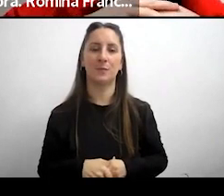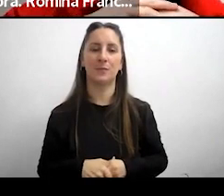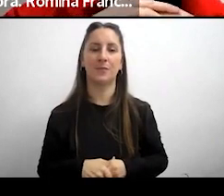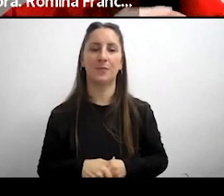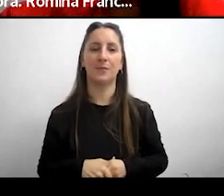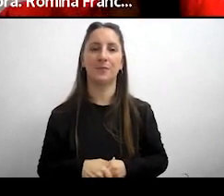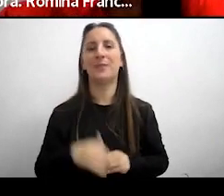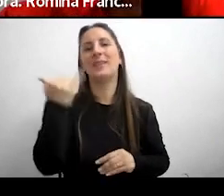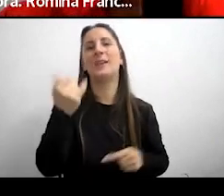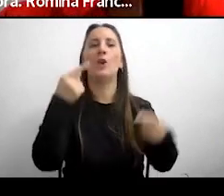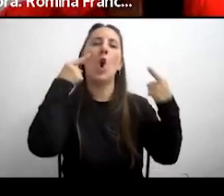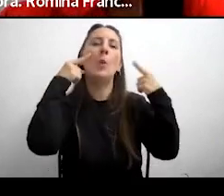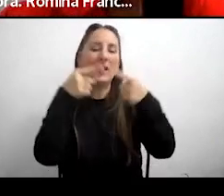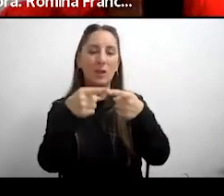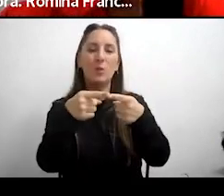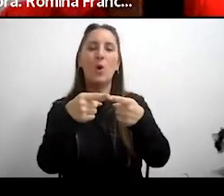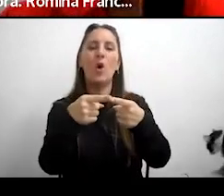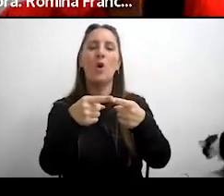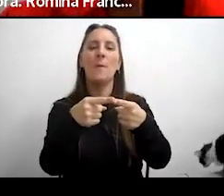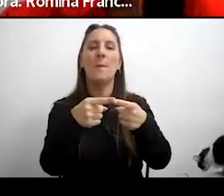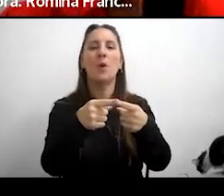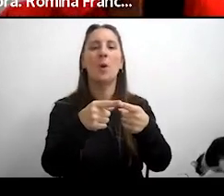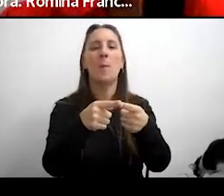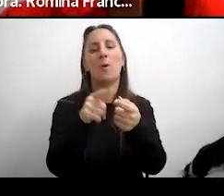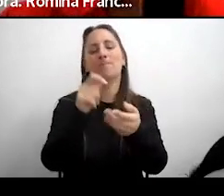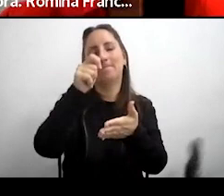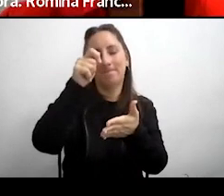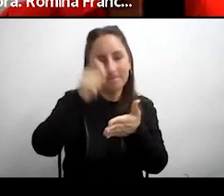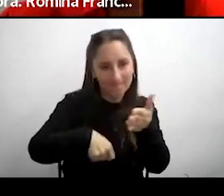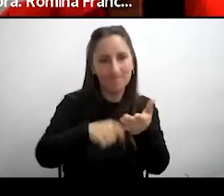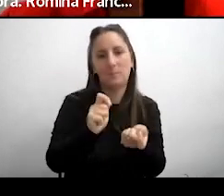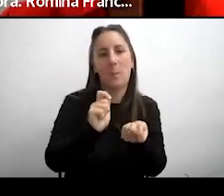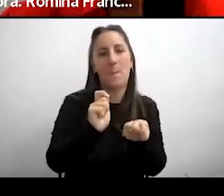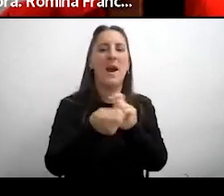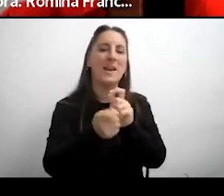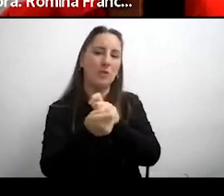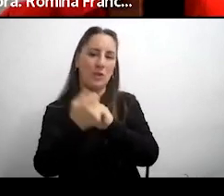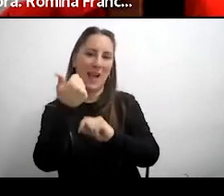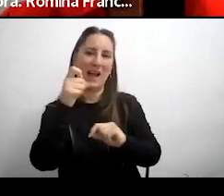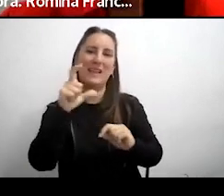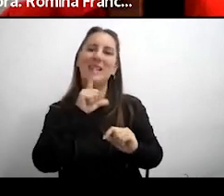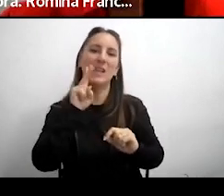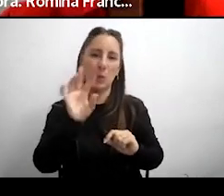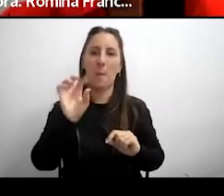objetivo o la finalidad de corregir estas variaciones de estos activos y estos pasivos